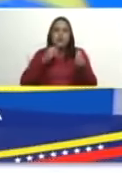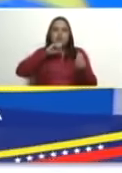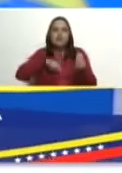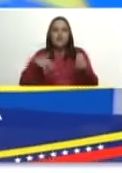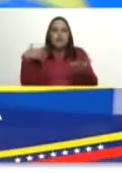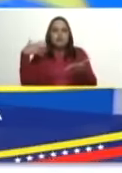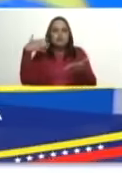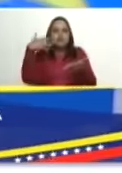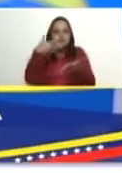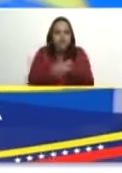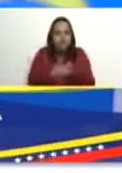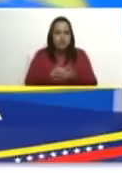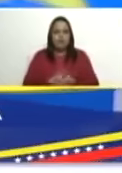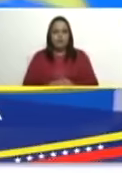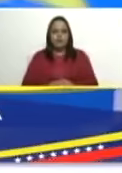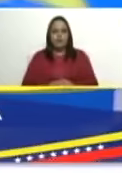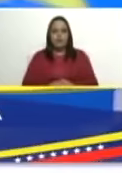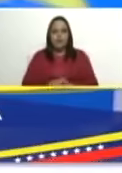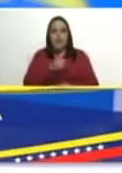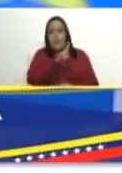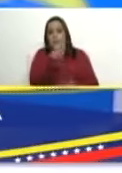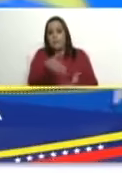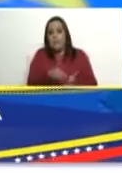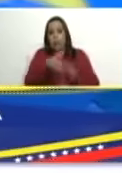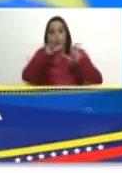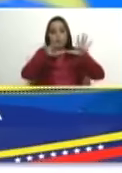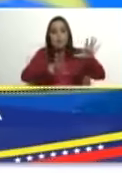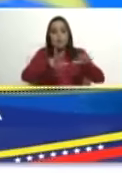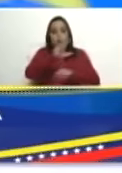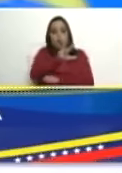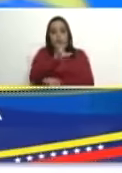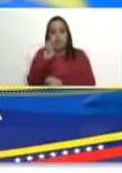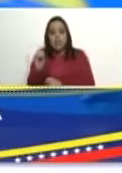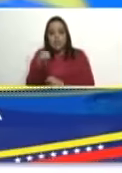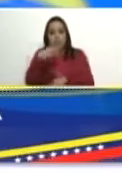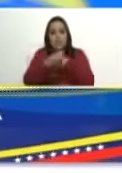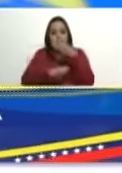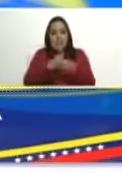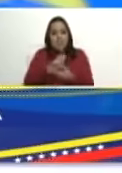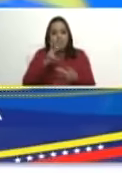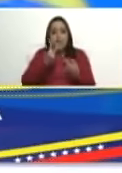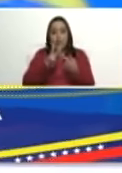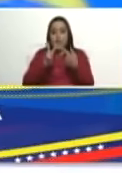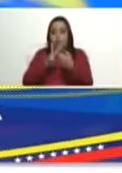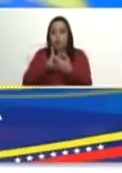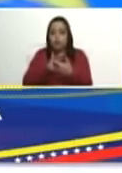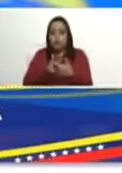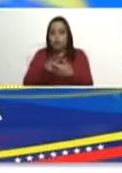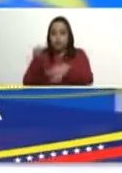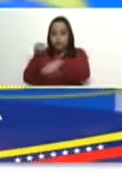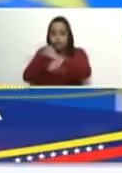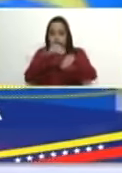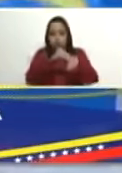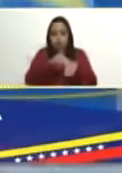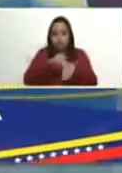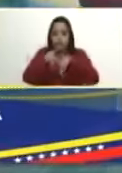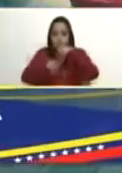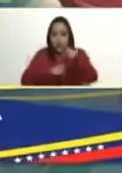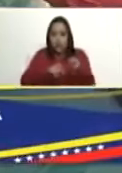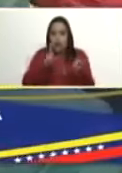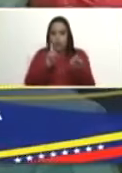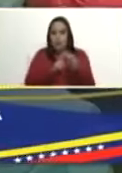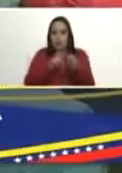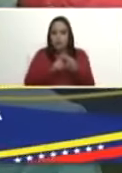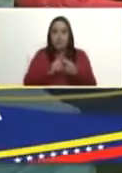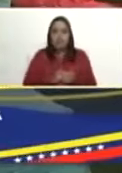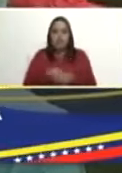históricamente. En 1830 se producen dos convocatorias. La del